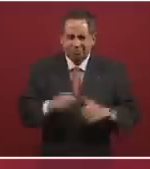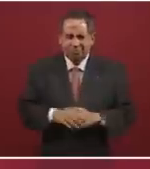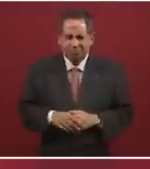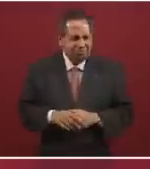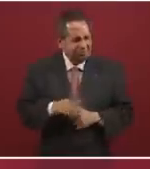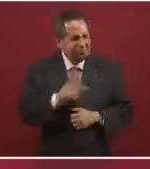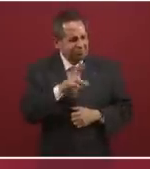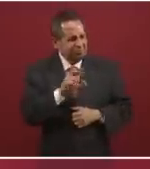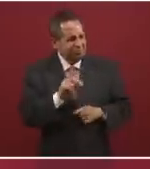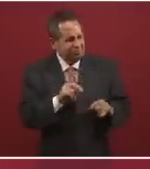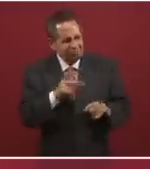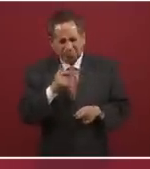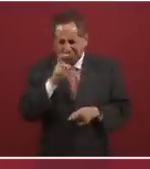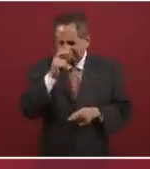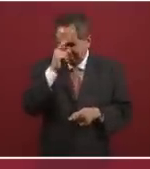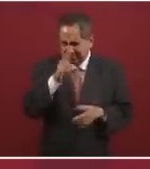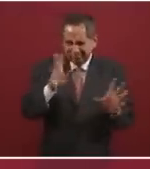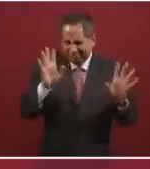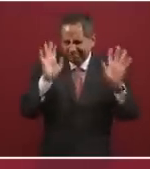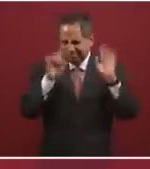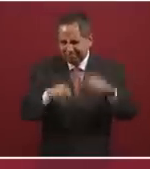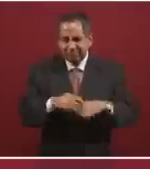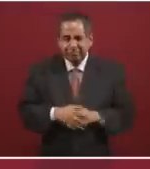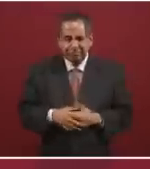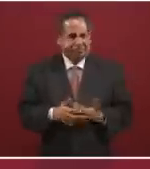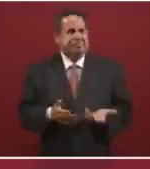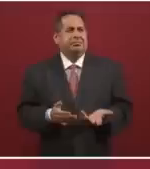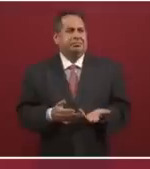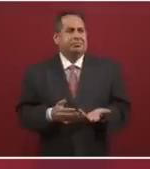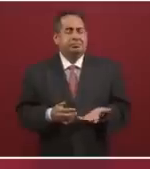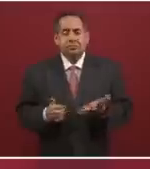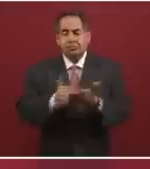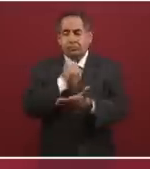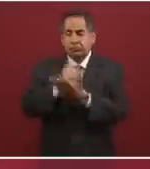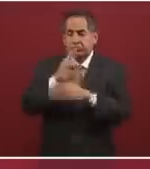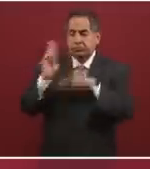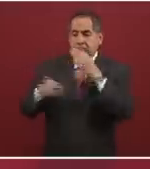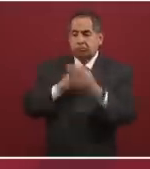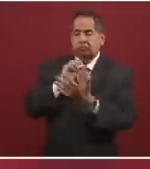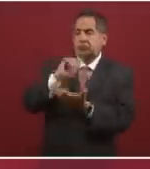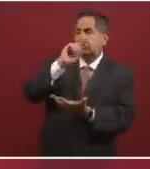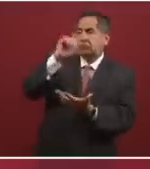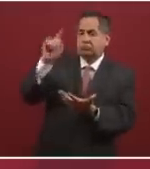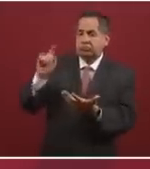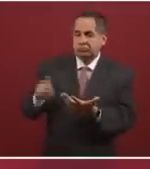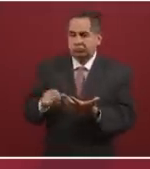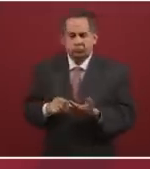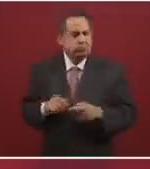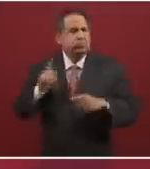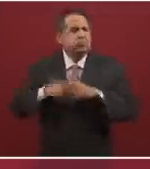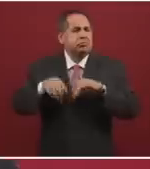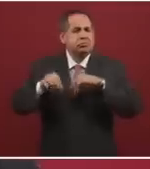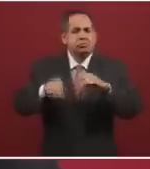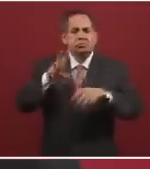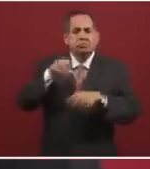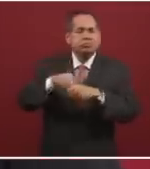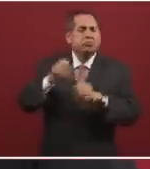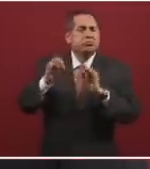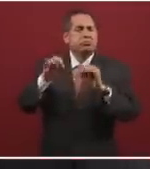pro México, en las principales ciudades del mundo. ¿Quiénes estaban trabajando en esa